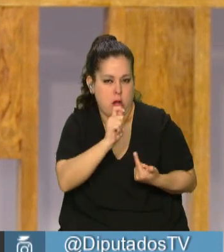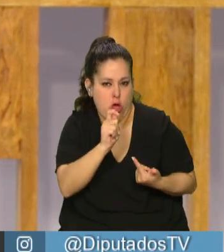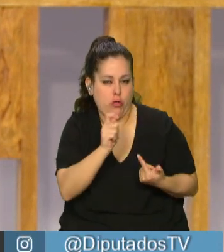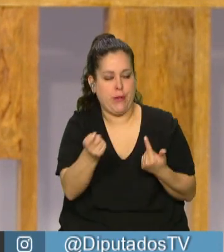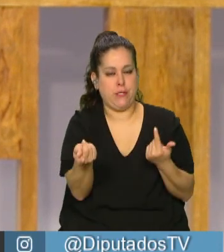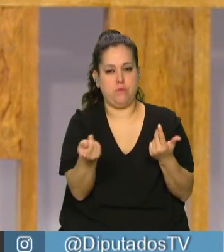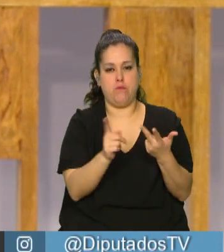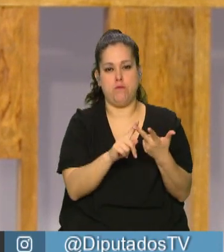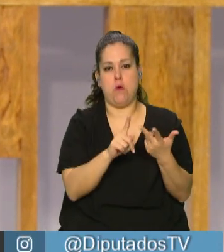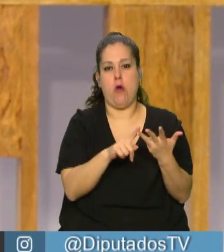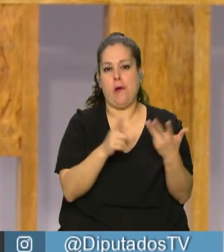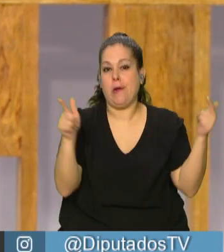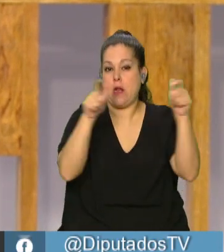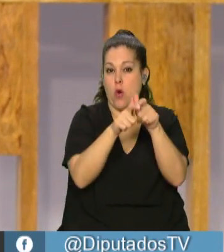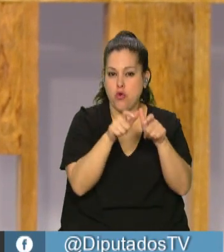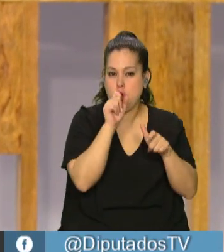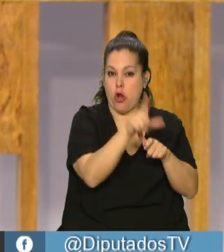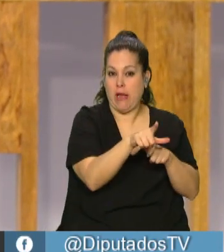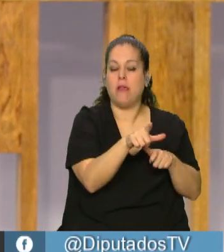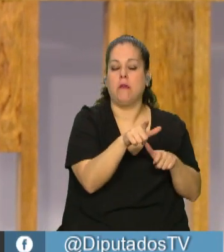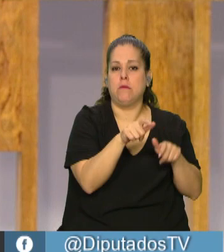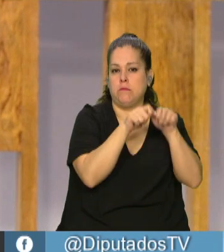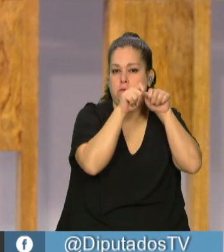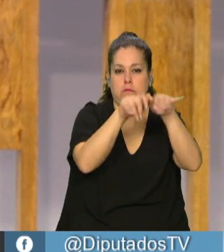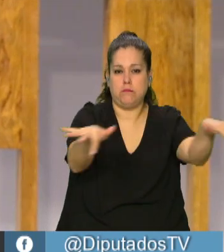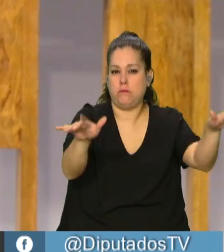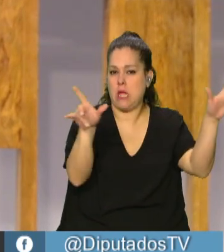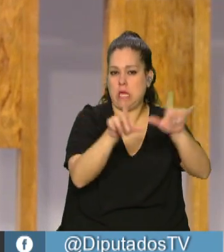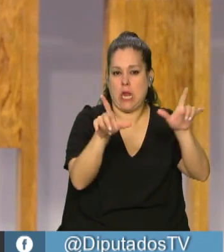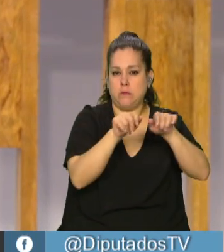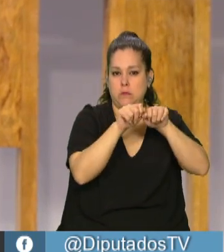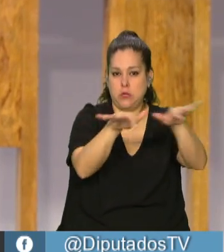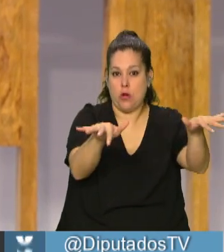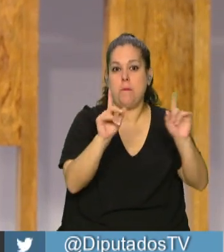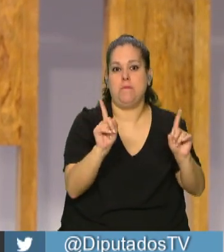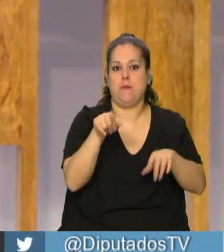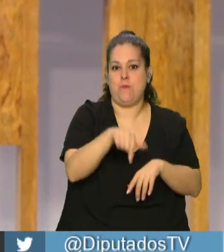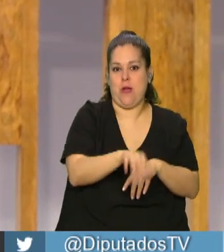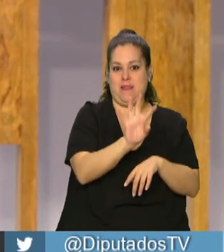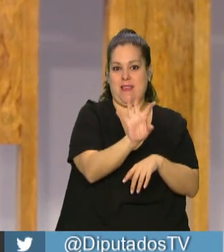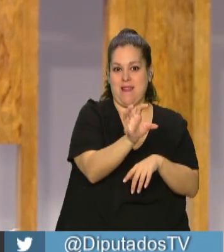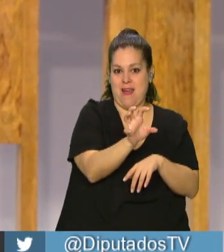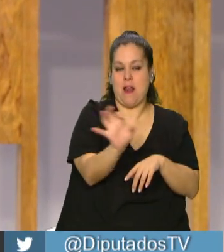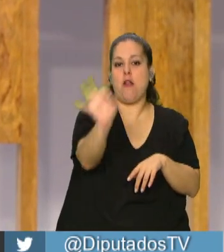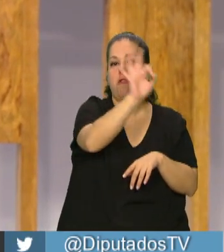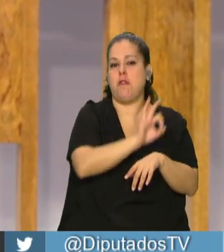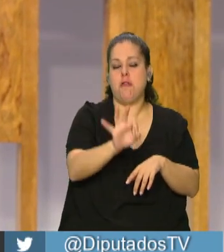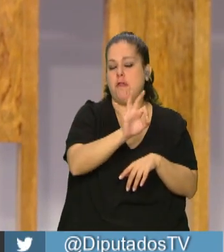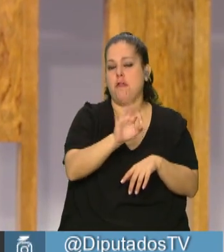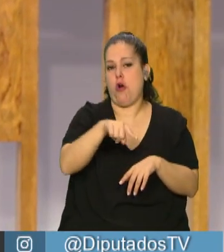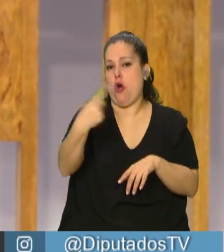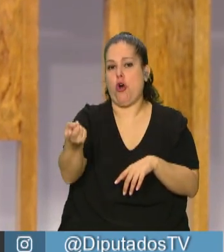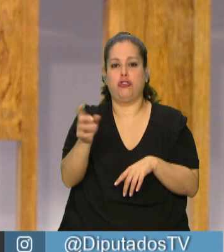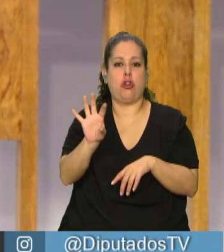esas reuniones de comisión se transmiten en directo por este canal o por algún